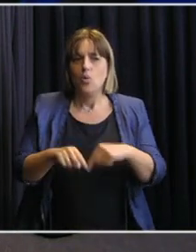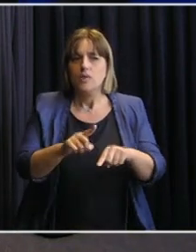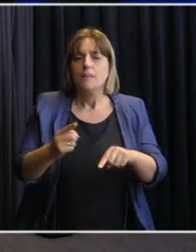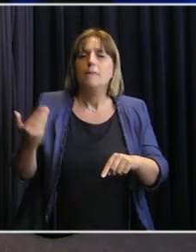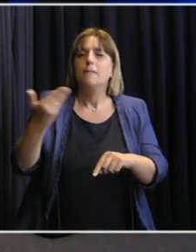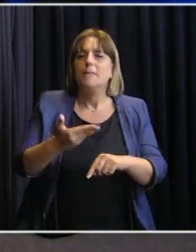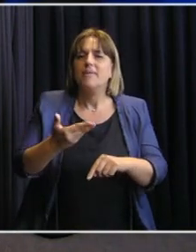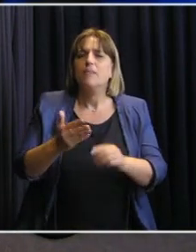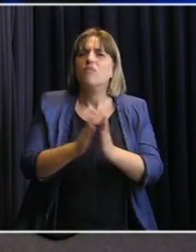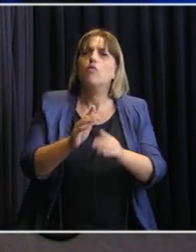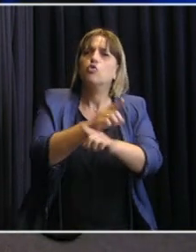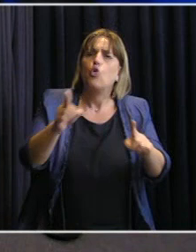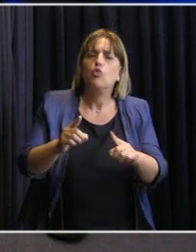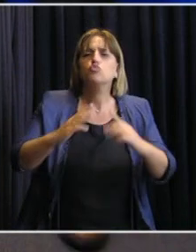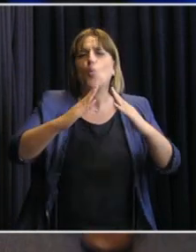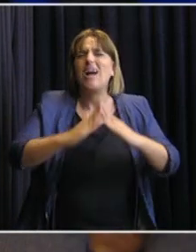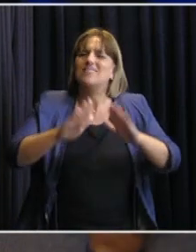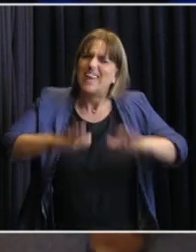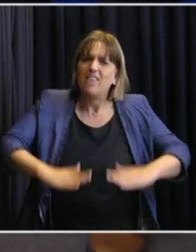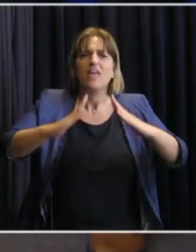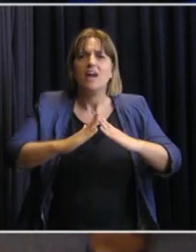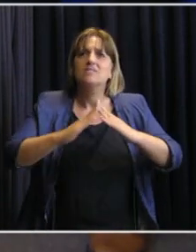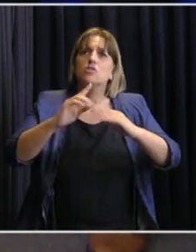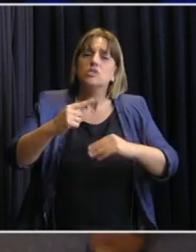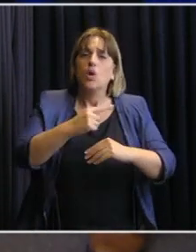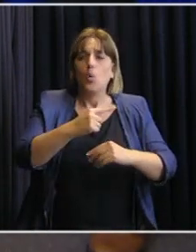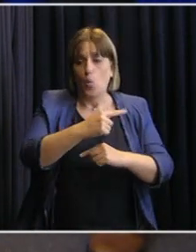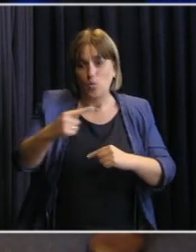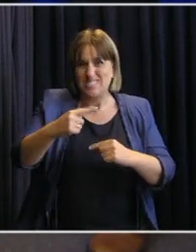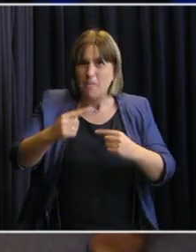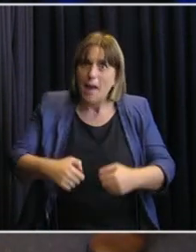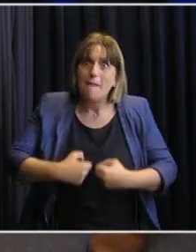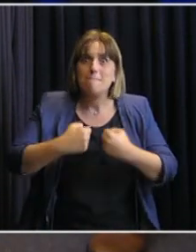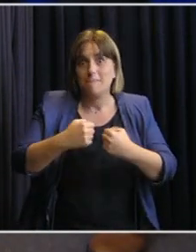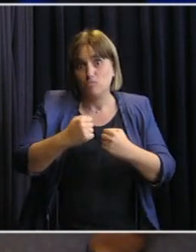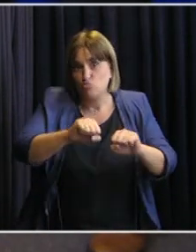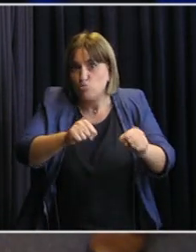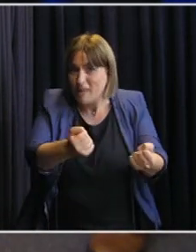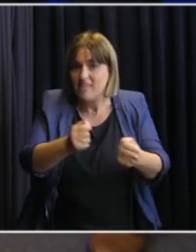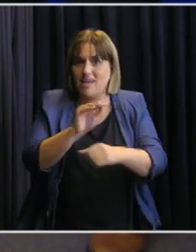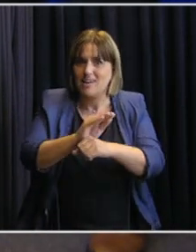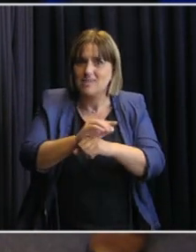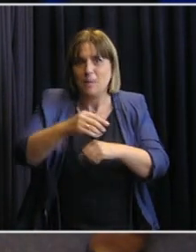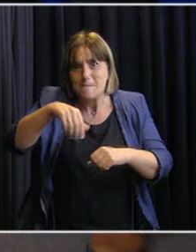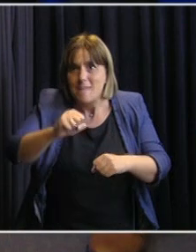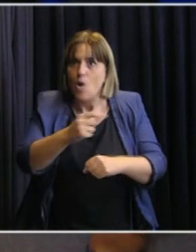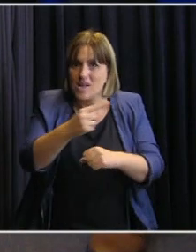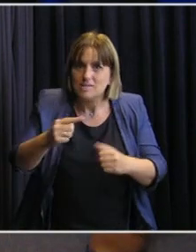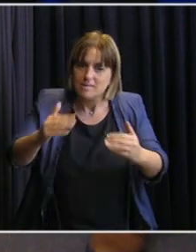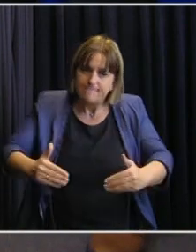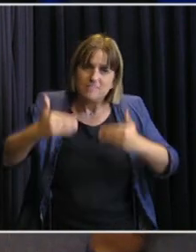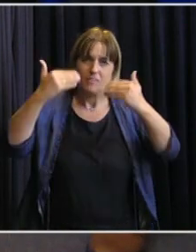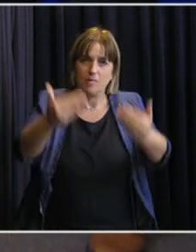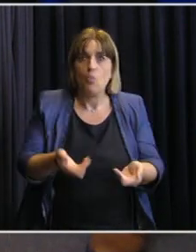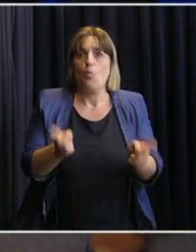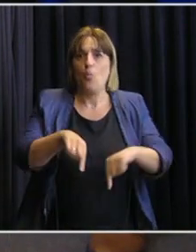que la gente esté en su casa, está claro, que se entiende la semana más, la suspensión de las clases, pero ¿qué pasa con aquellas personas que, por motivo de cuidado,